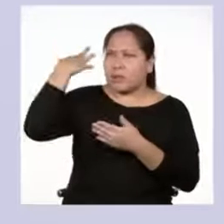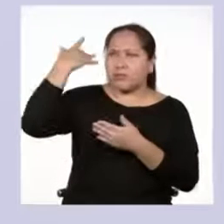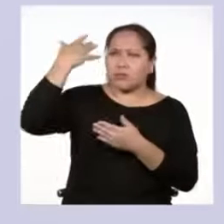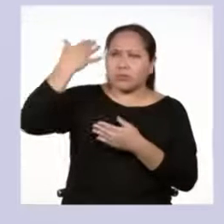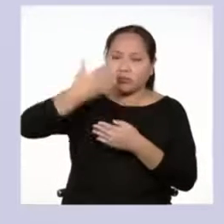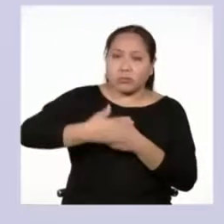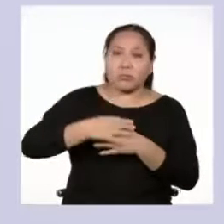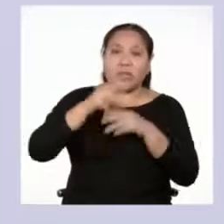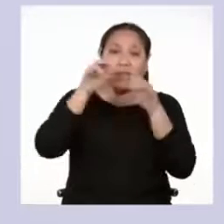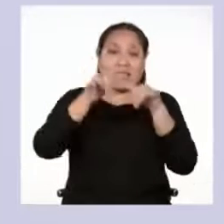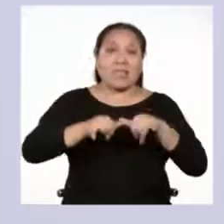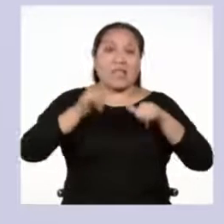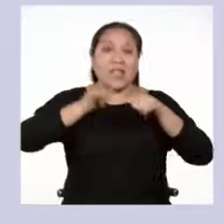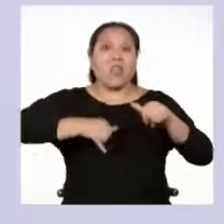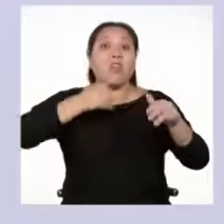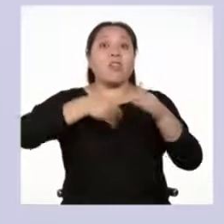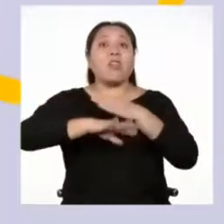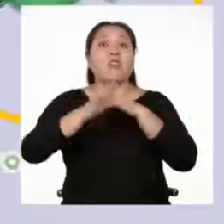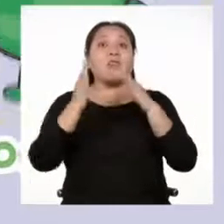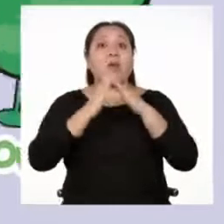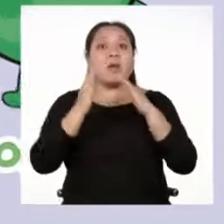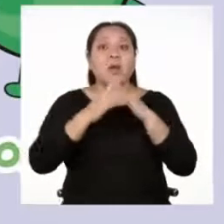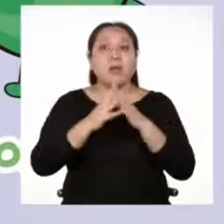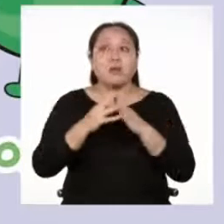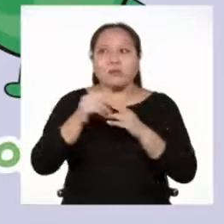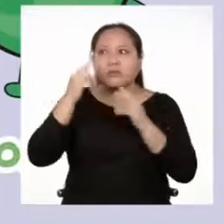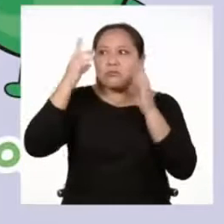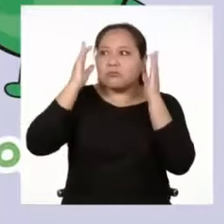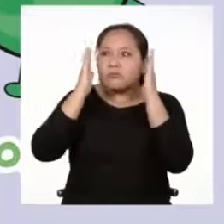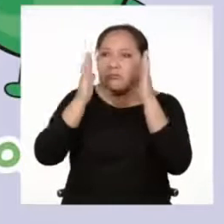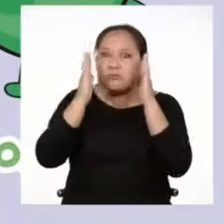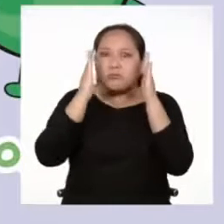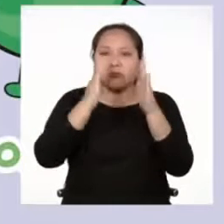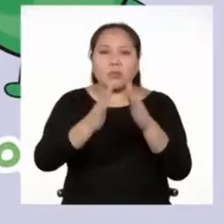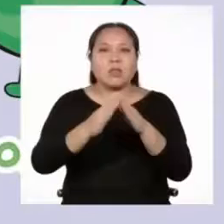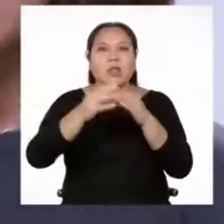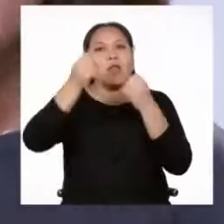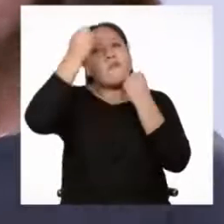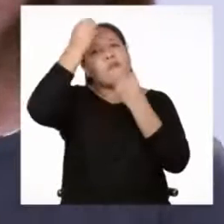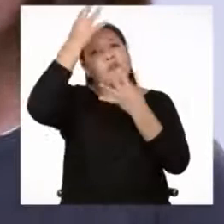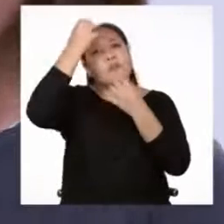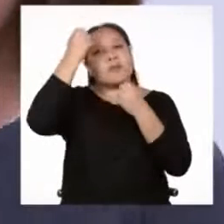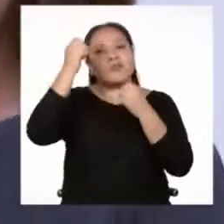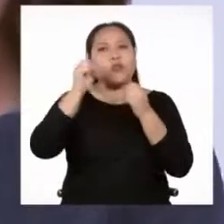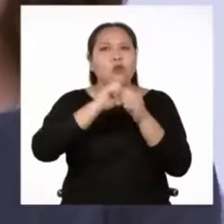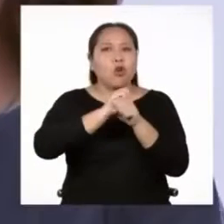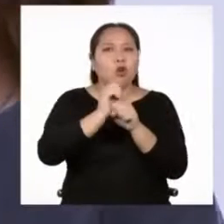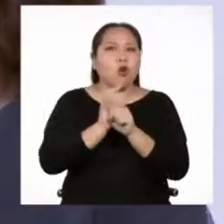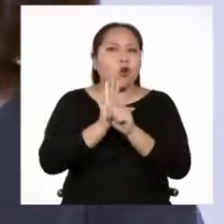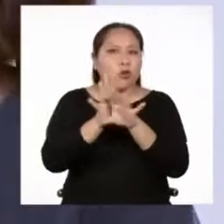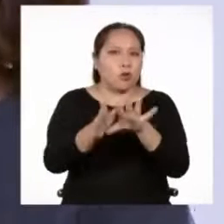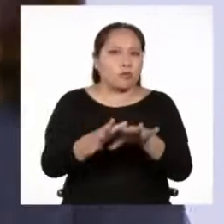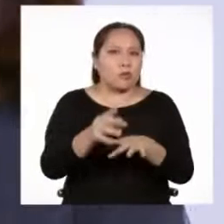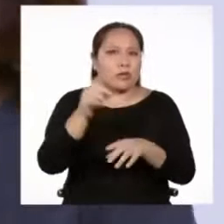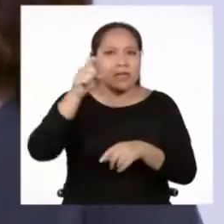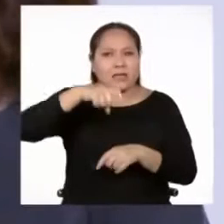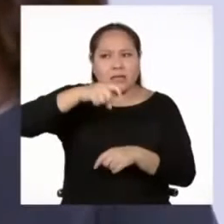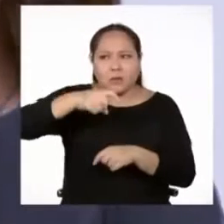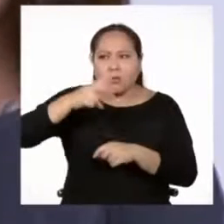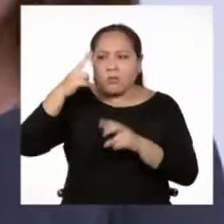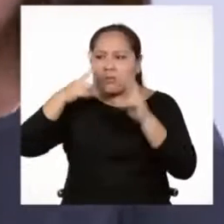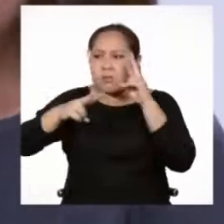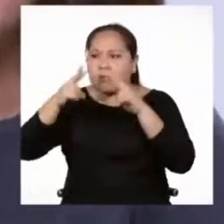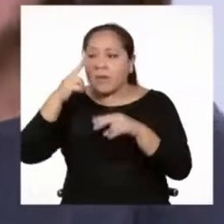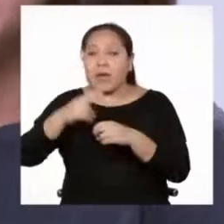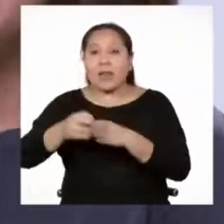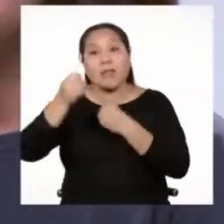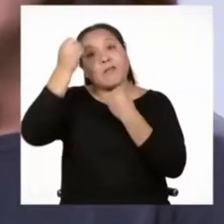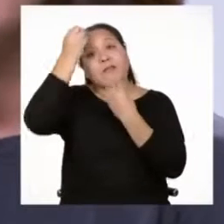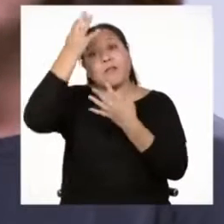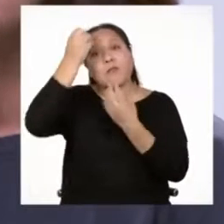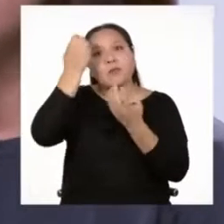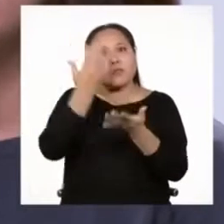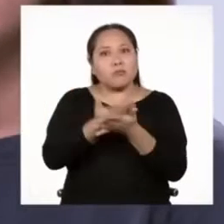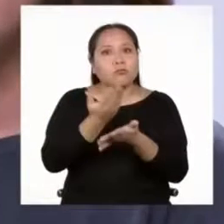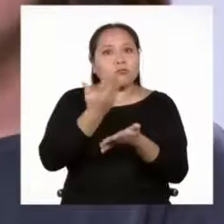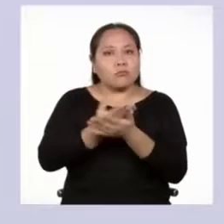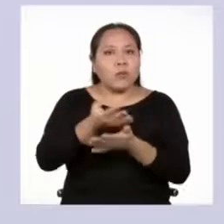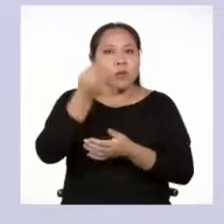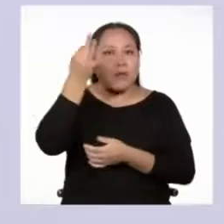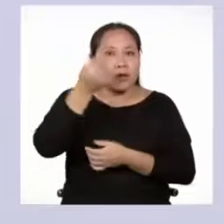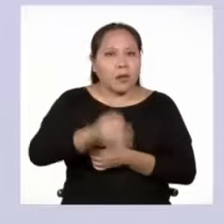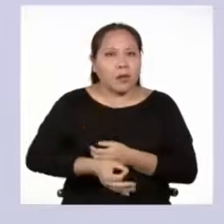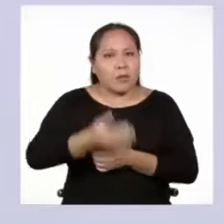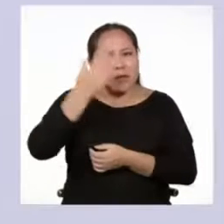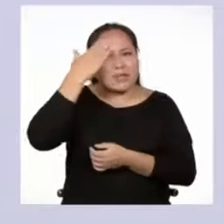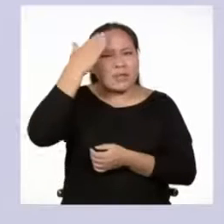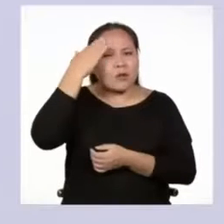y todas en nuestras casas pendientes de la información acerca del coronavirus, nos hemos preocupado por obtener información verídica que nos sirva para saber varias